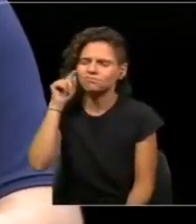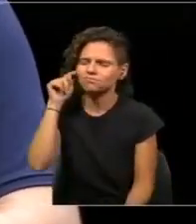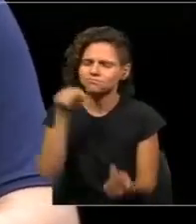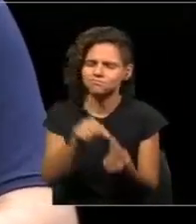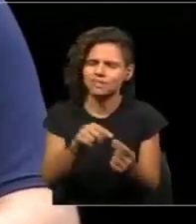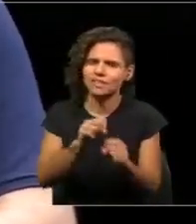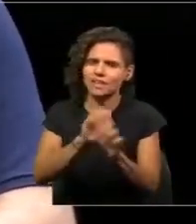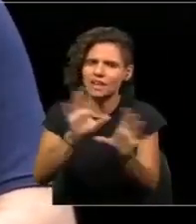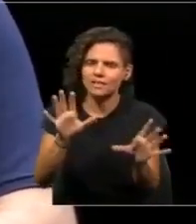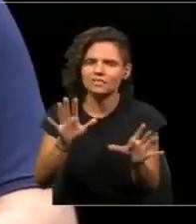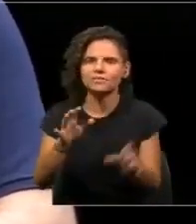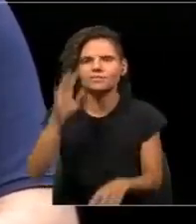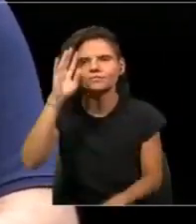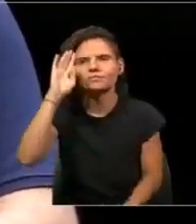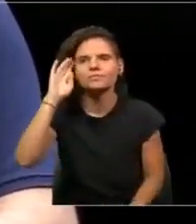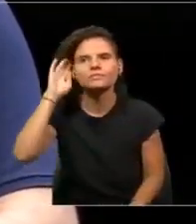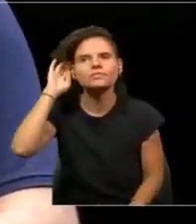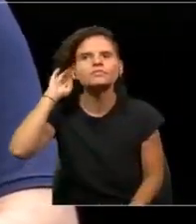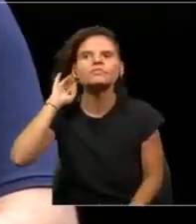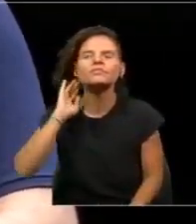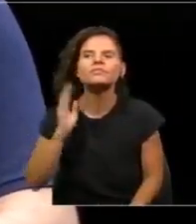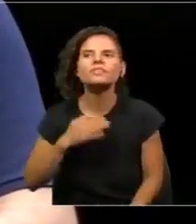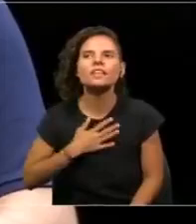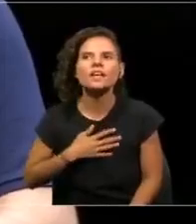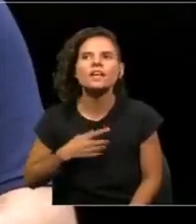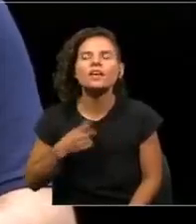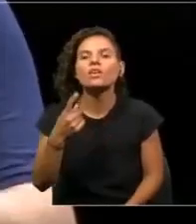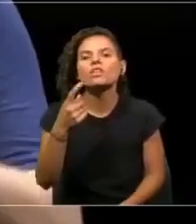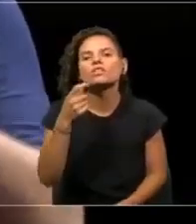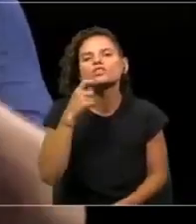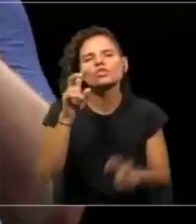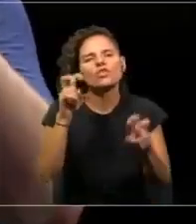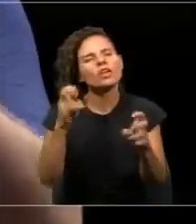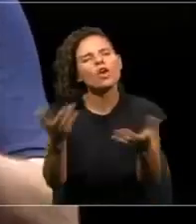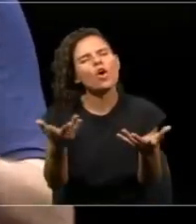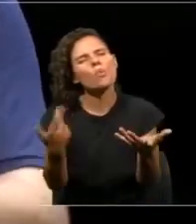Quiero hablar de gobernabilidad y política de la persuasión,